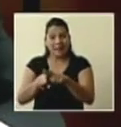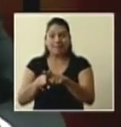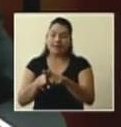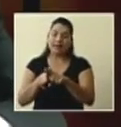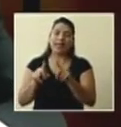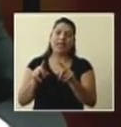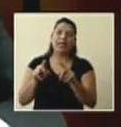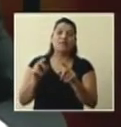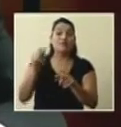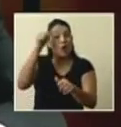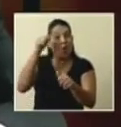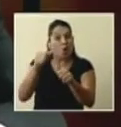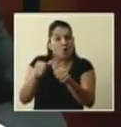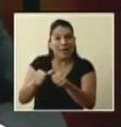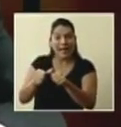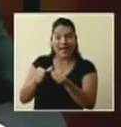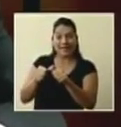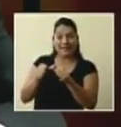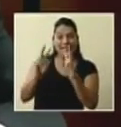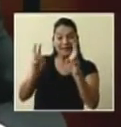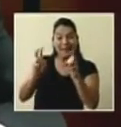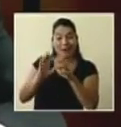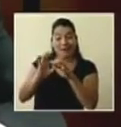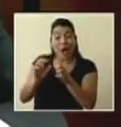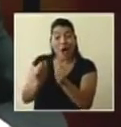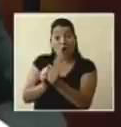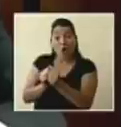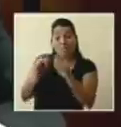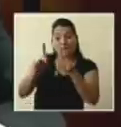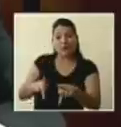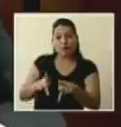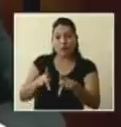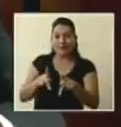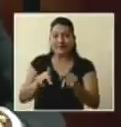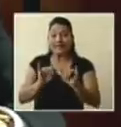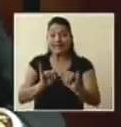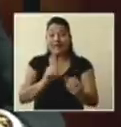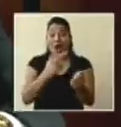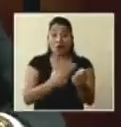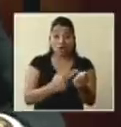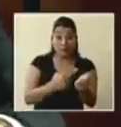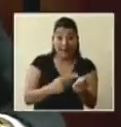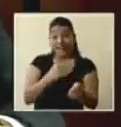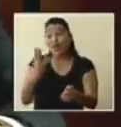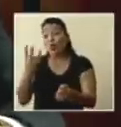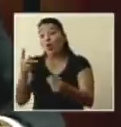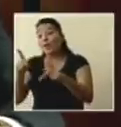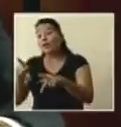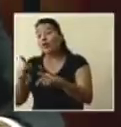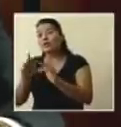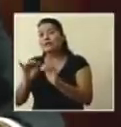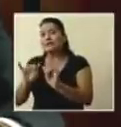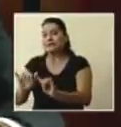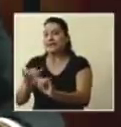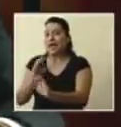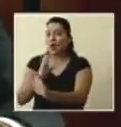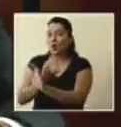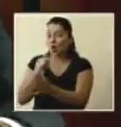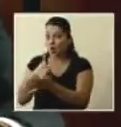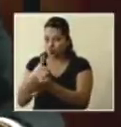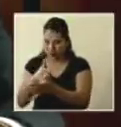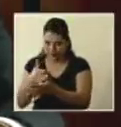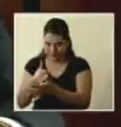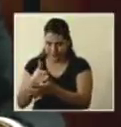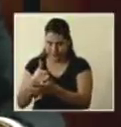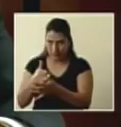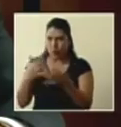hospitalizaciones y el tema de las personas que están en UCI. En el país, y lo he dicho en estos días, a nivel internacional se habla